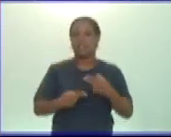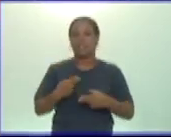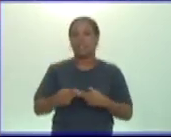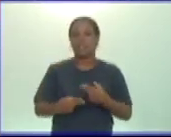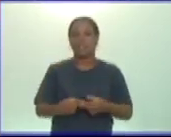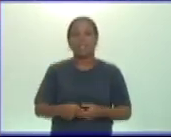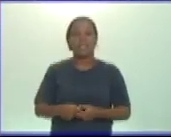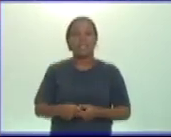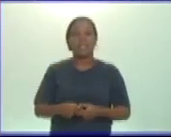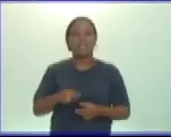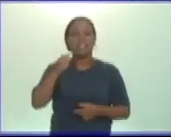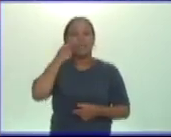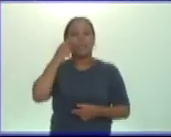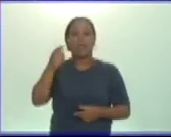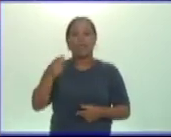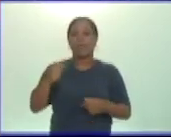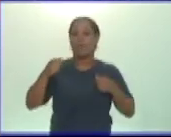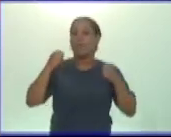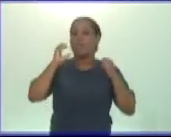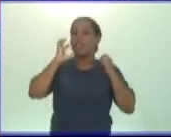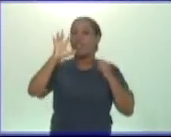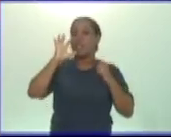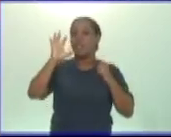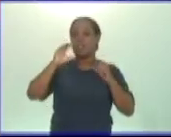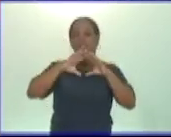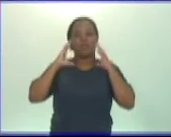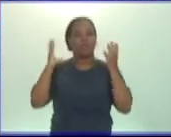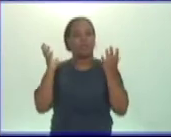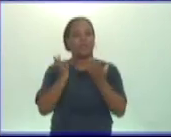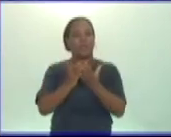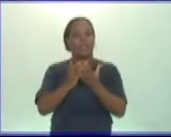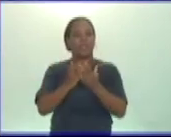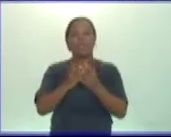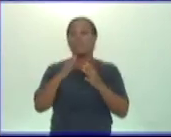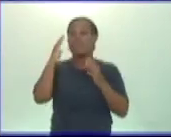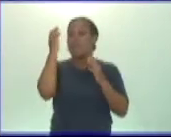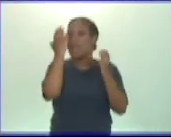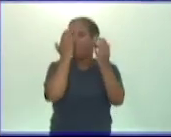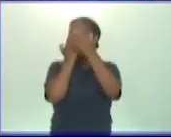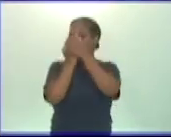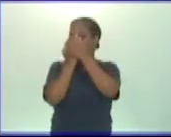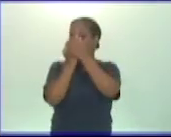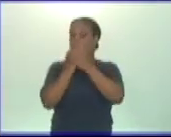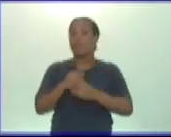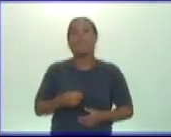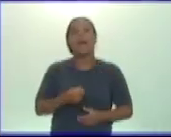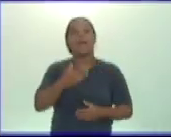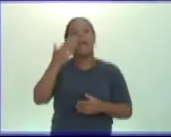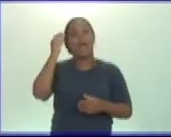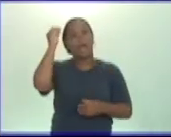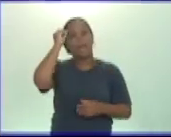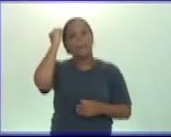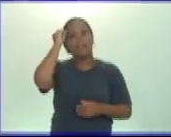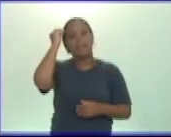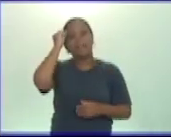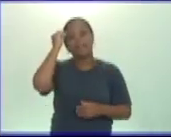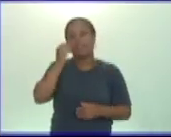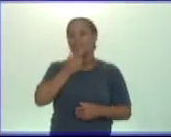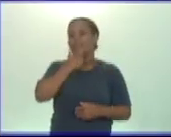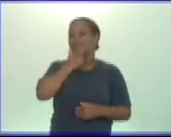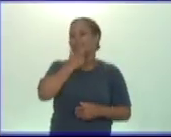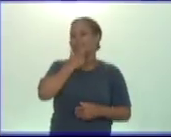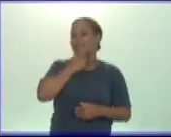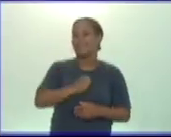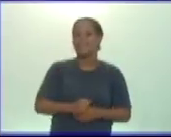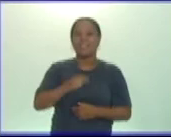nuestro planeta. Esconder el rostro para aprender a ver y sonreír con los ojos. Cubrir los labios para